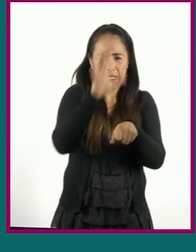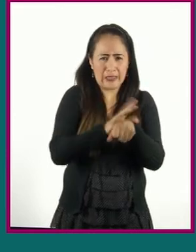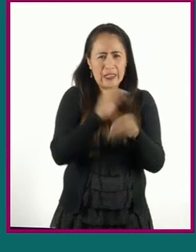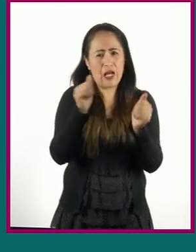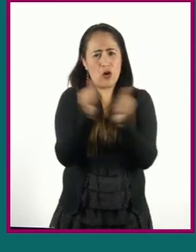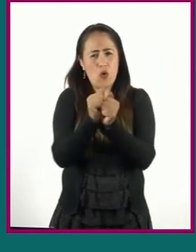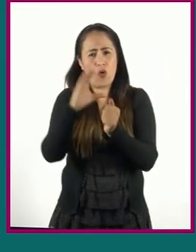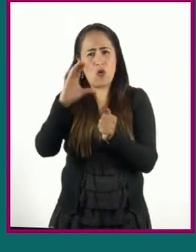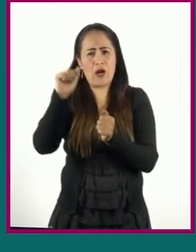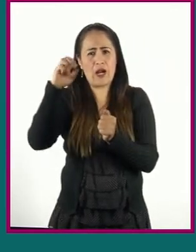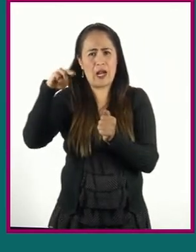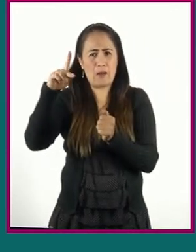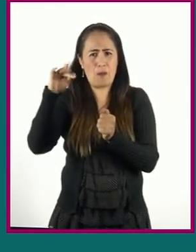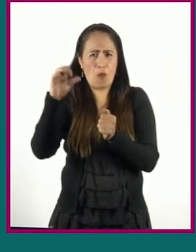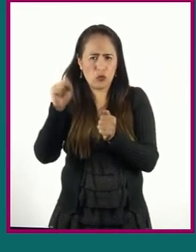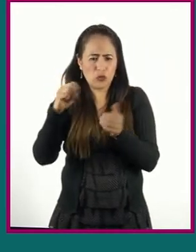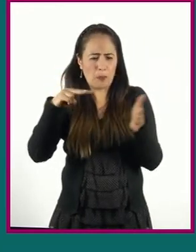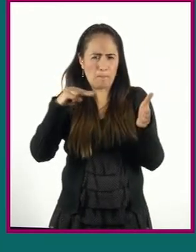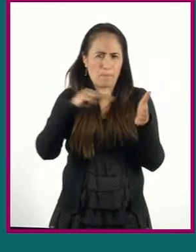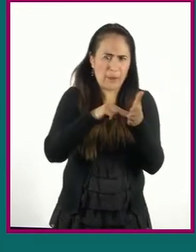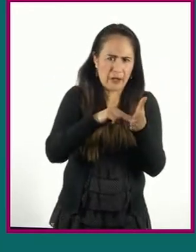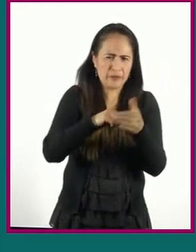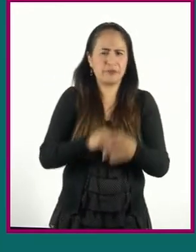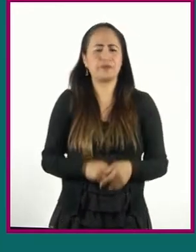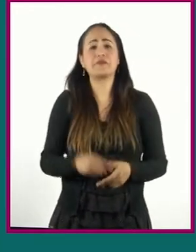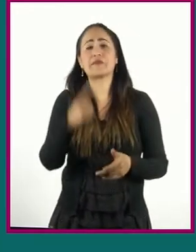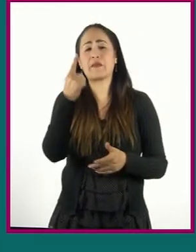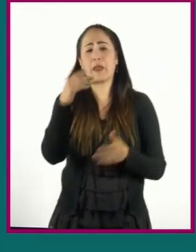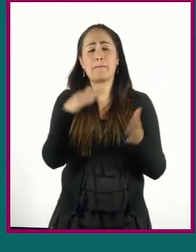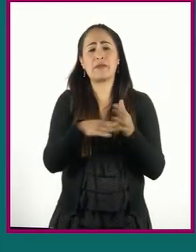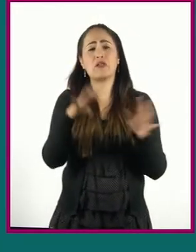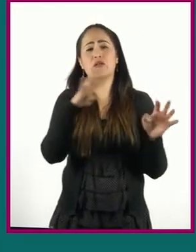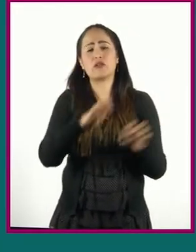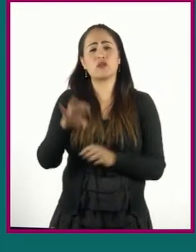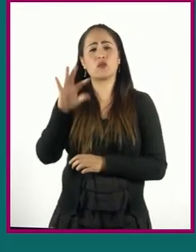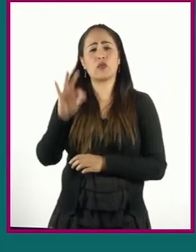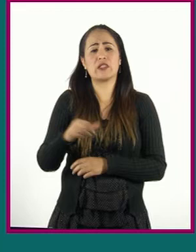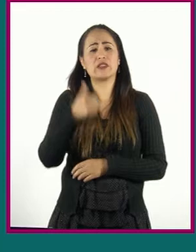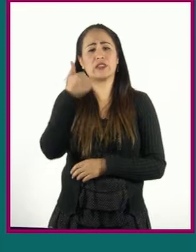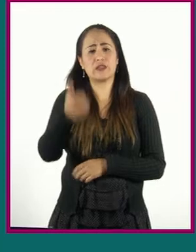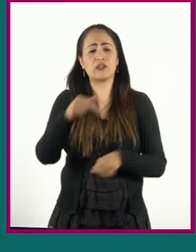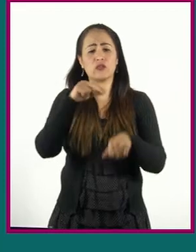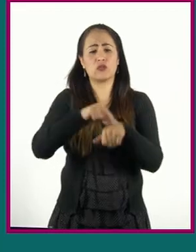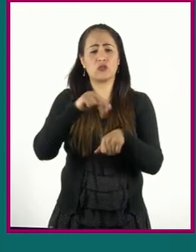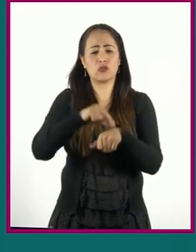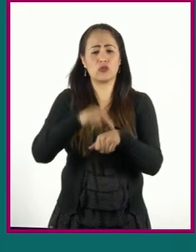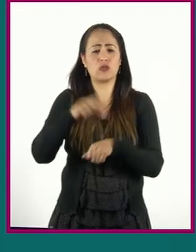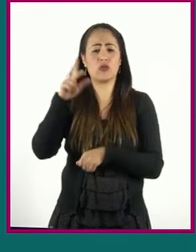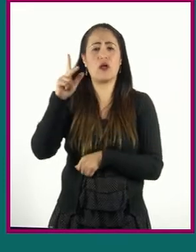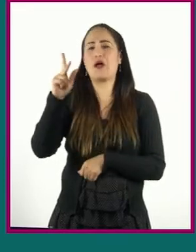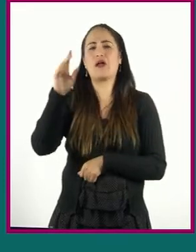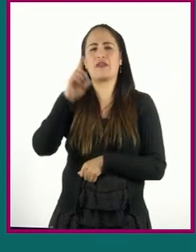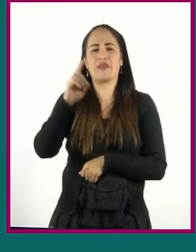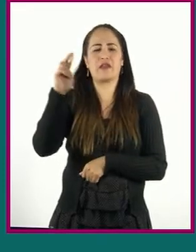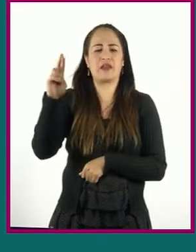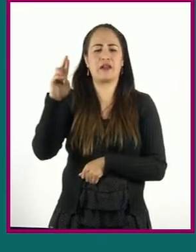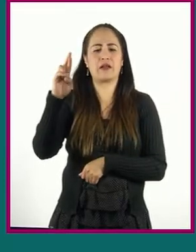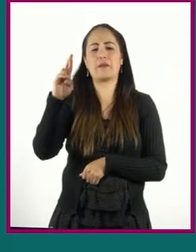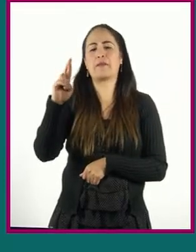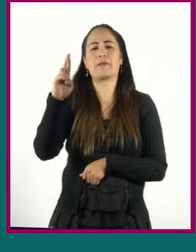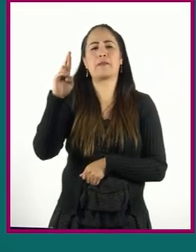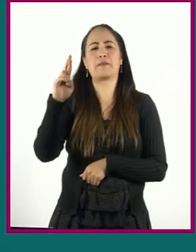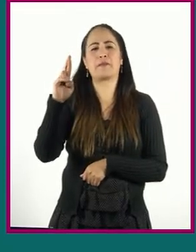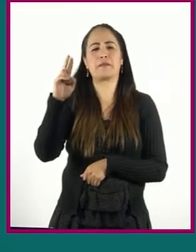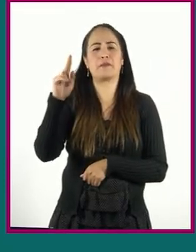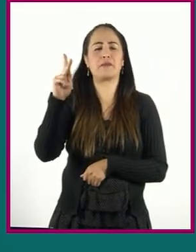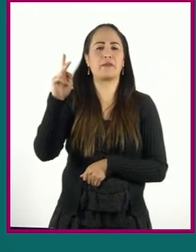magnéticos. En el año 1946, el doctor Percy Spencer estaba realizando una investigación